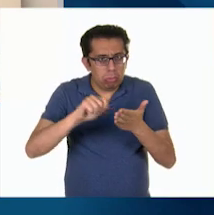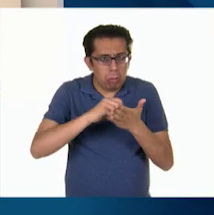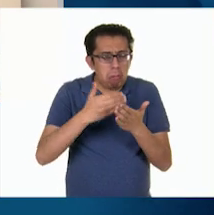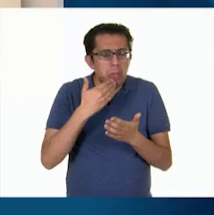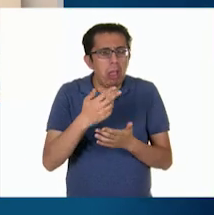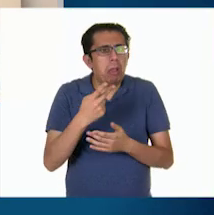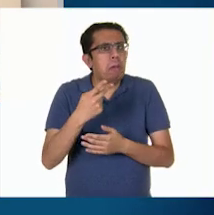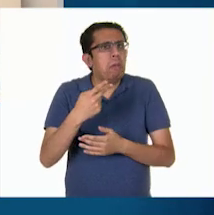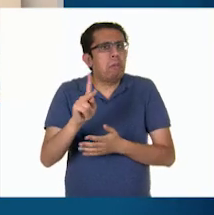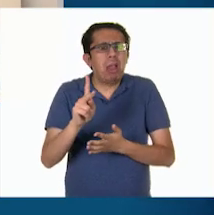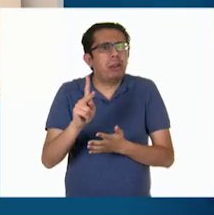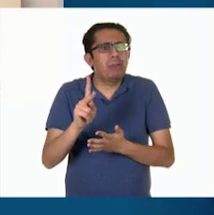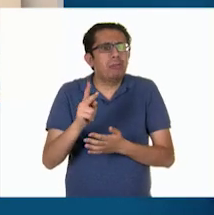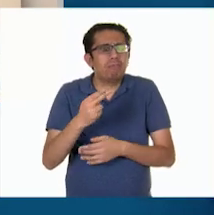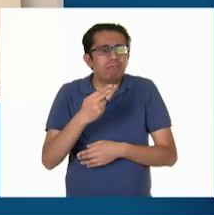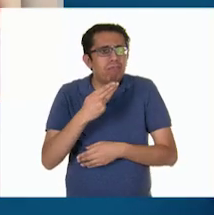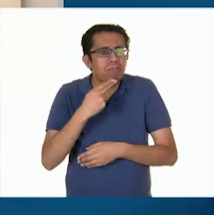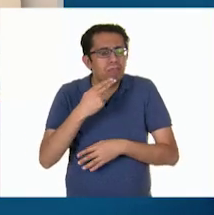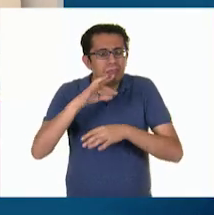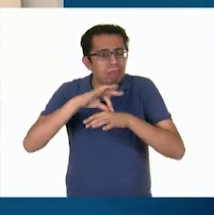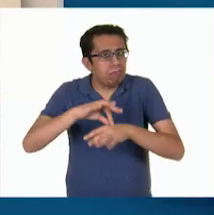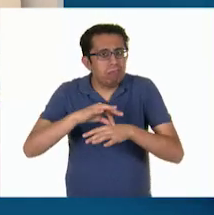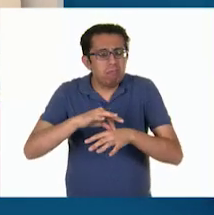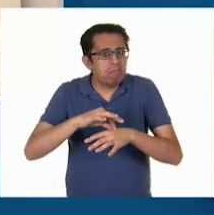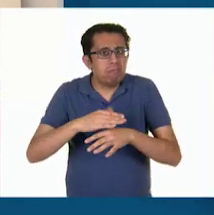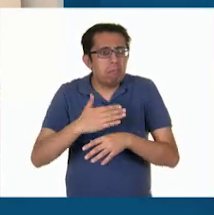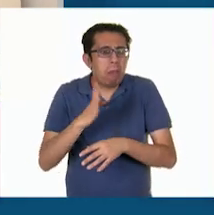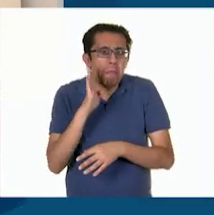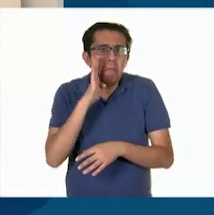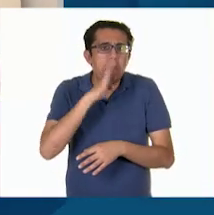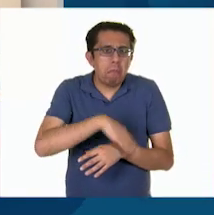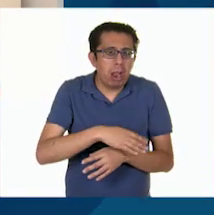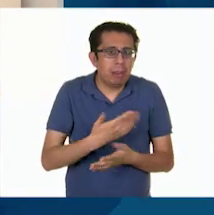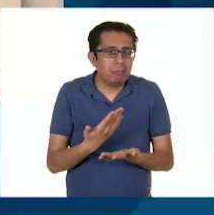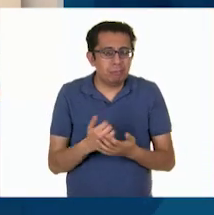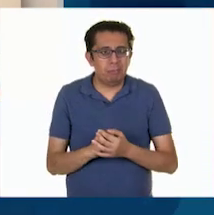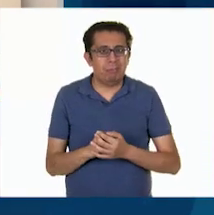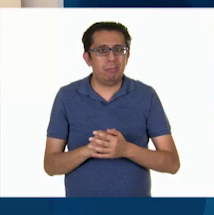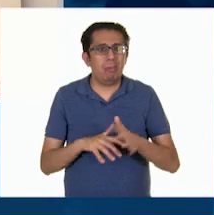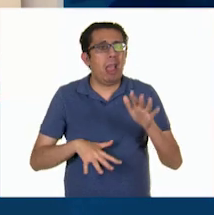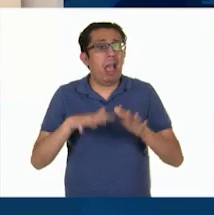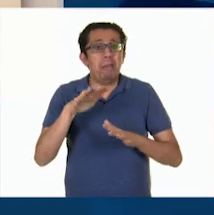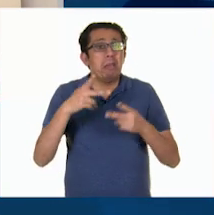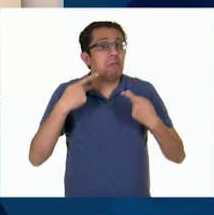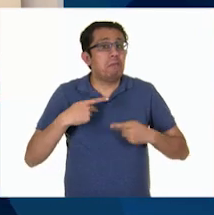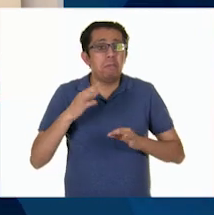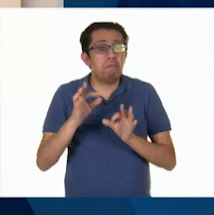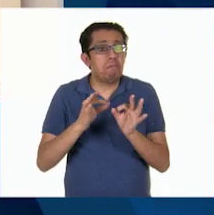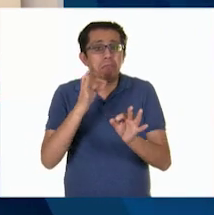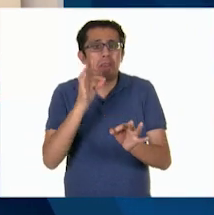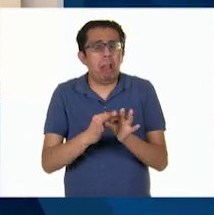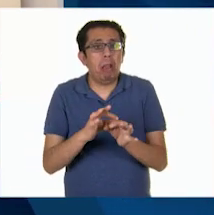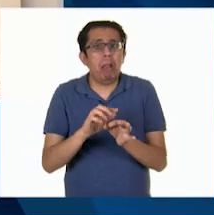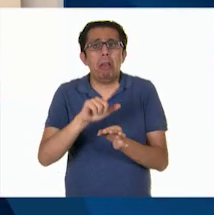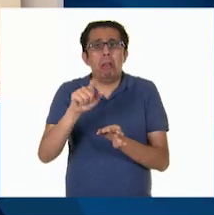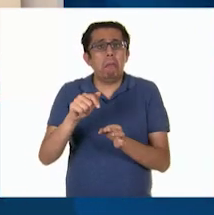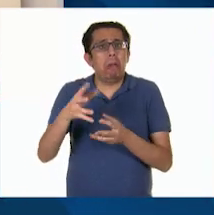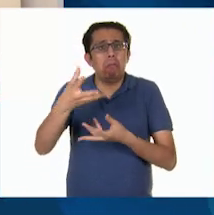se aplican de la mejor manera porque a veces alguien no las aplica y no las cumple, y no les pasa